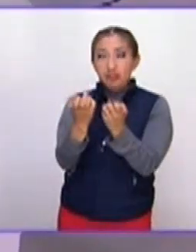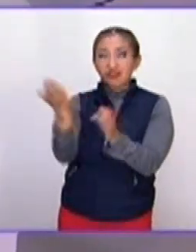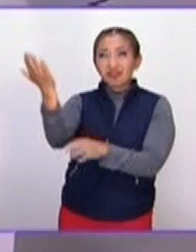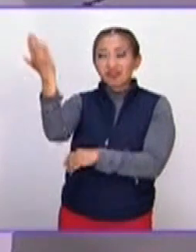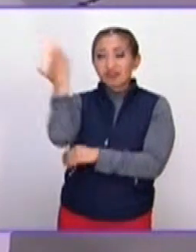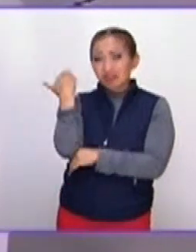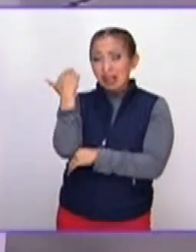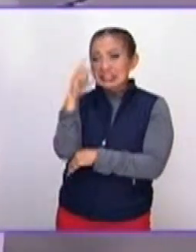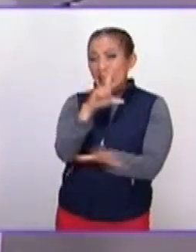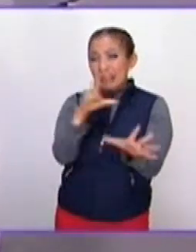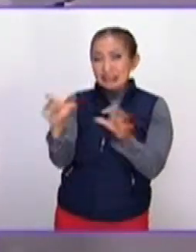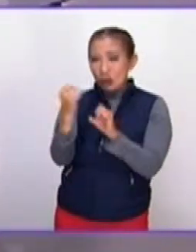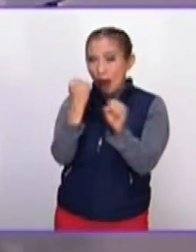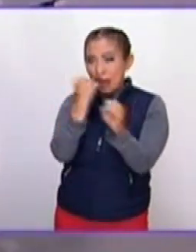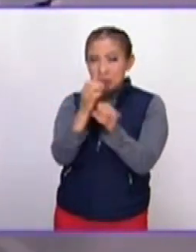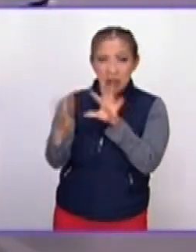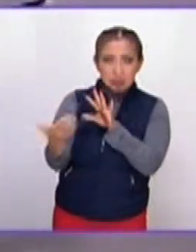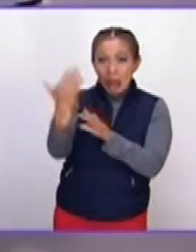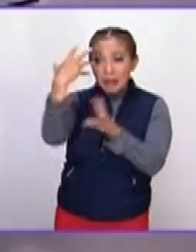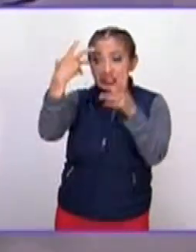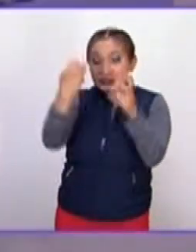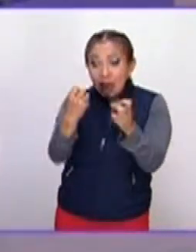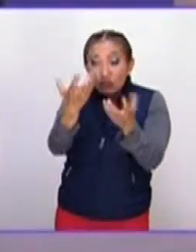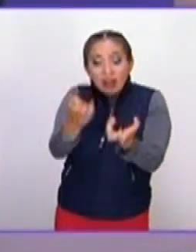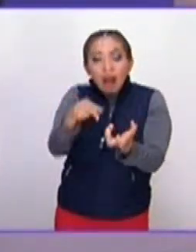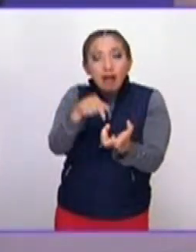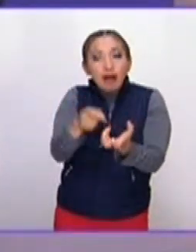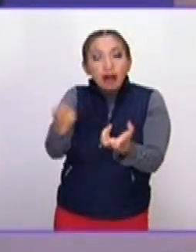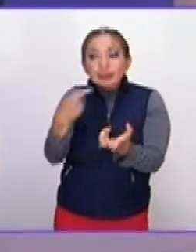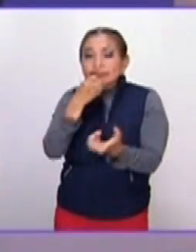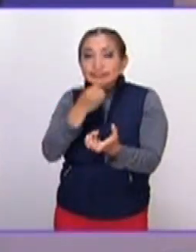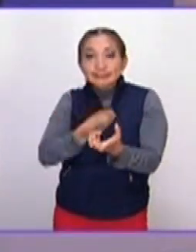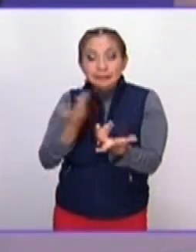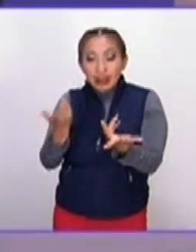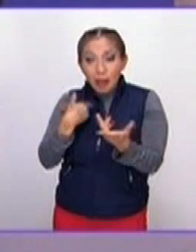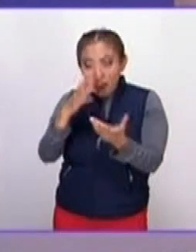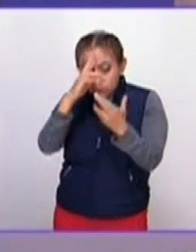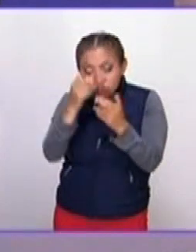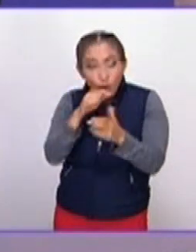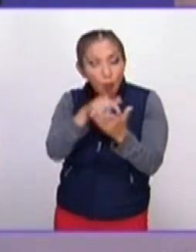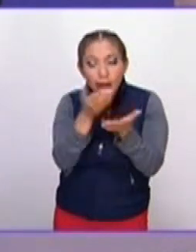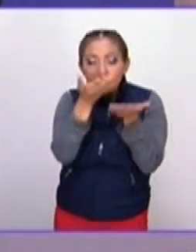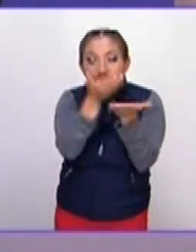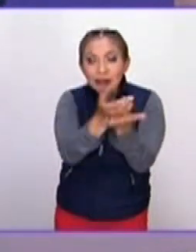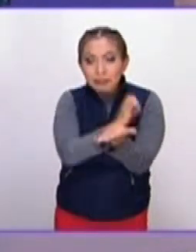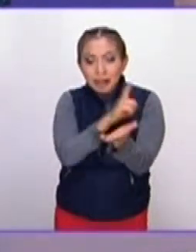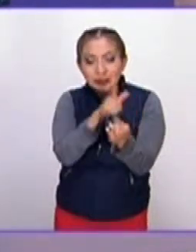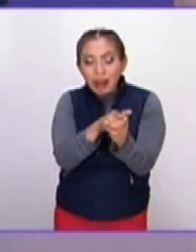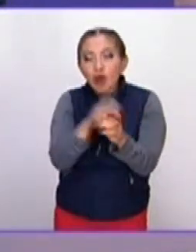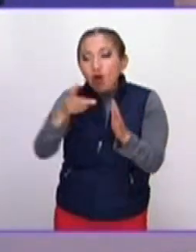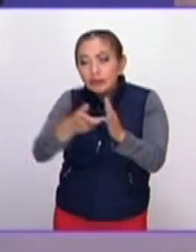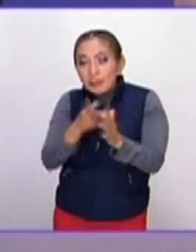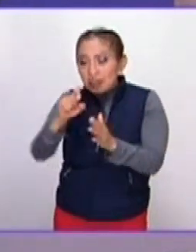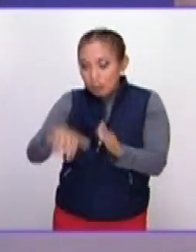hace 700 años más o menos, y esta gran sequía obligó a rituales muy especiales y luego volvió